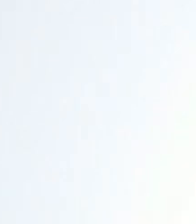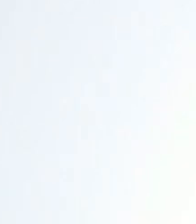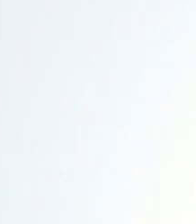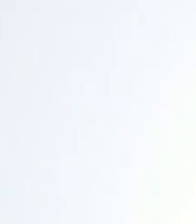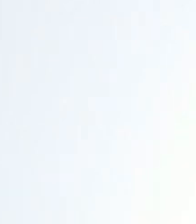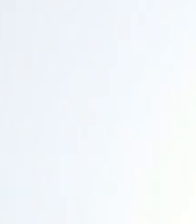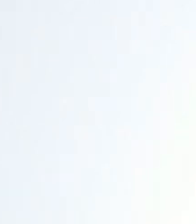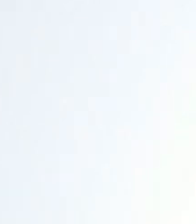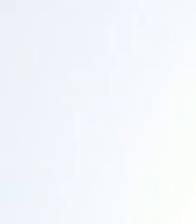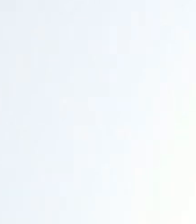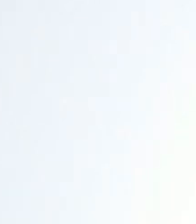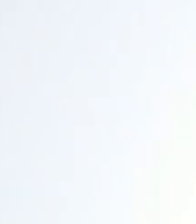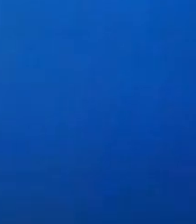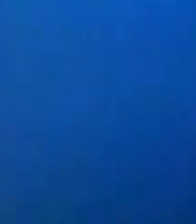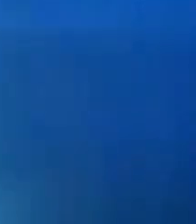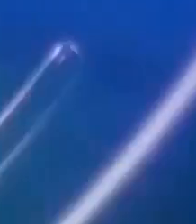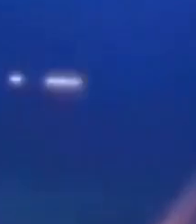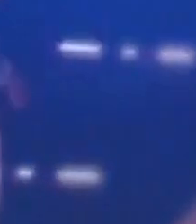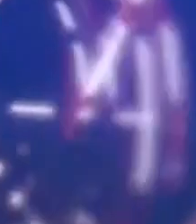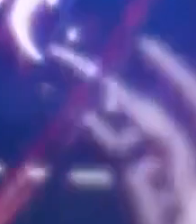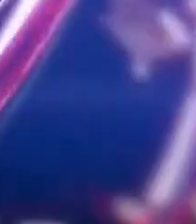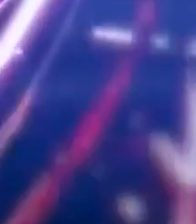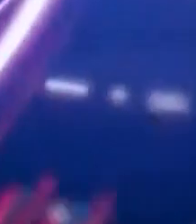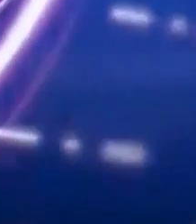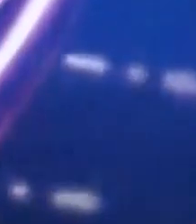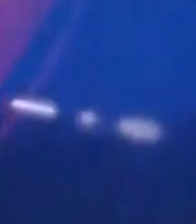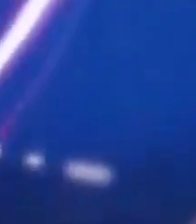Me suena.